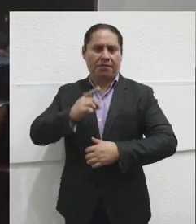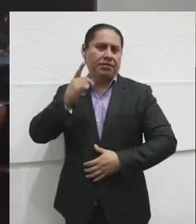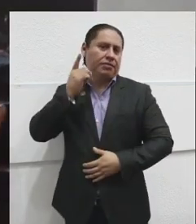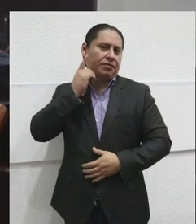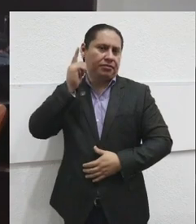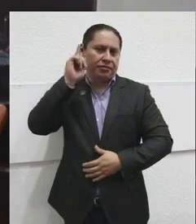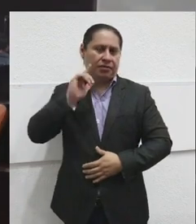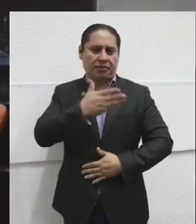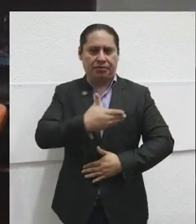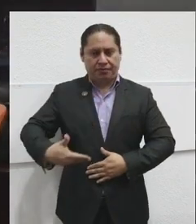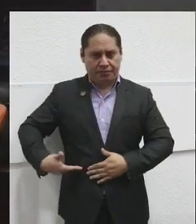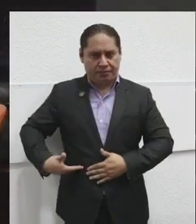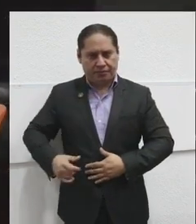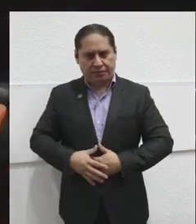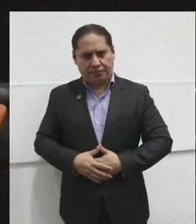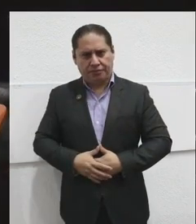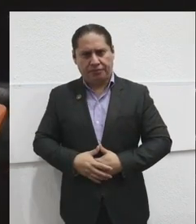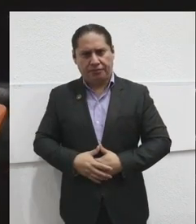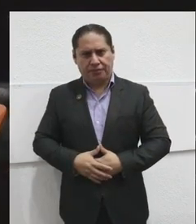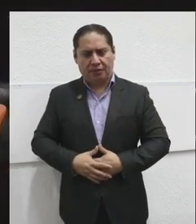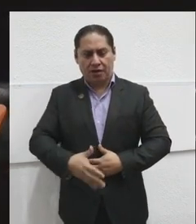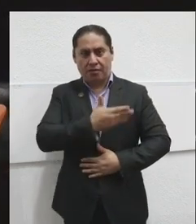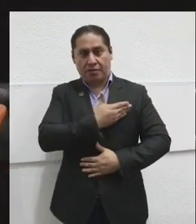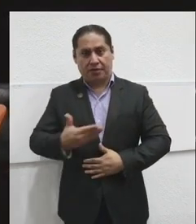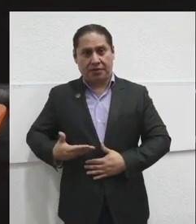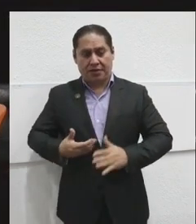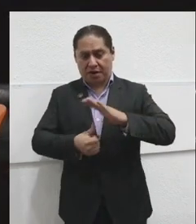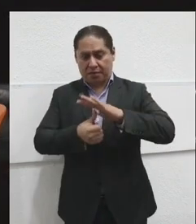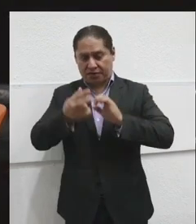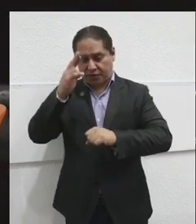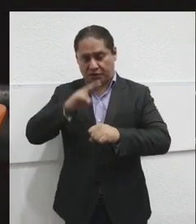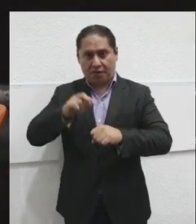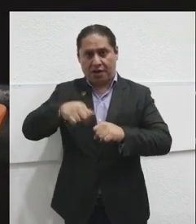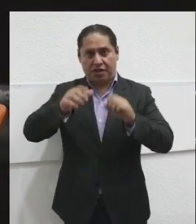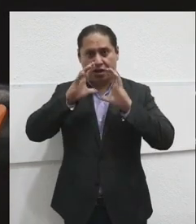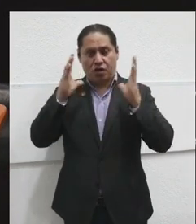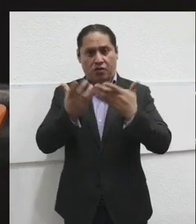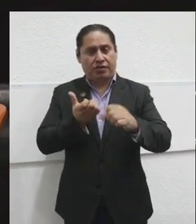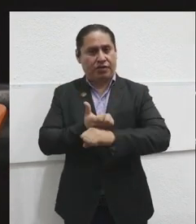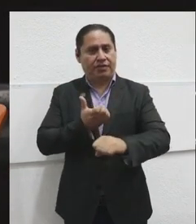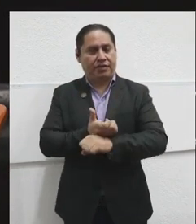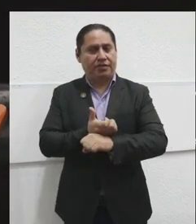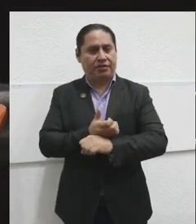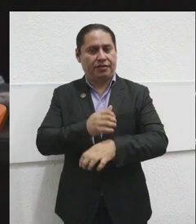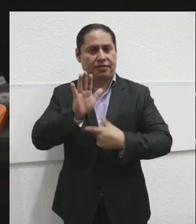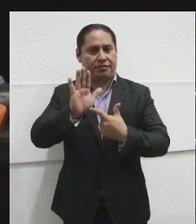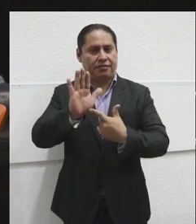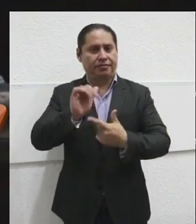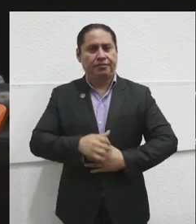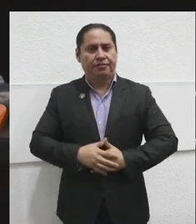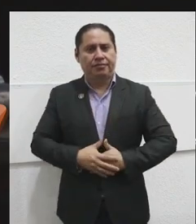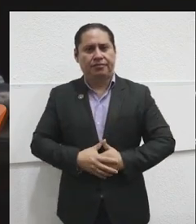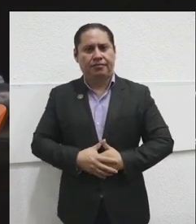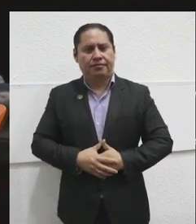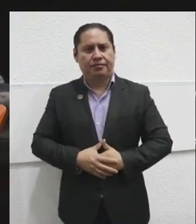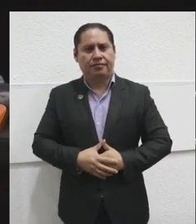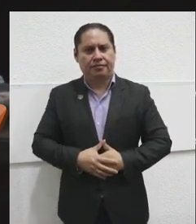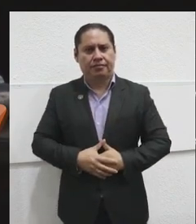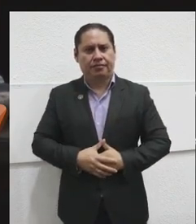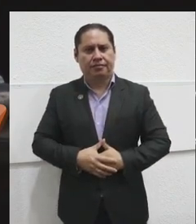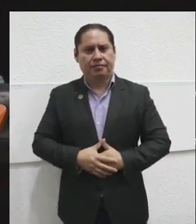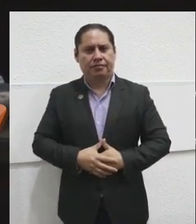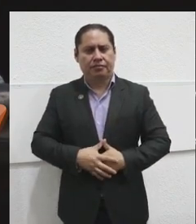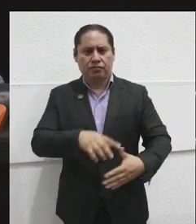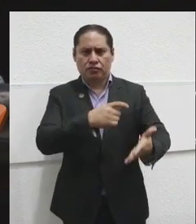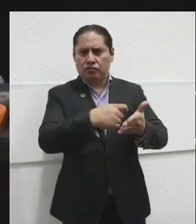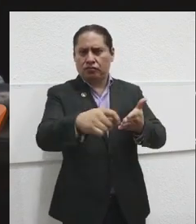diputada presidenta. Presidenta de la Mesa Directiva del Honorable Congreso del Estado de Chiapas, presente. Sirvan estas líneas